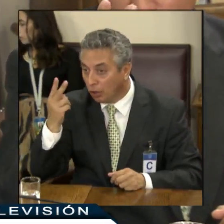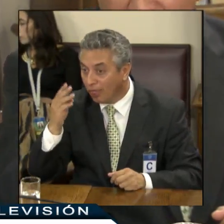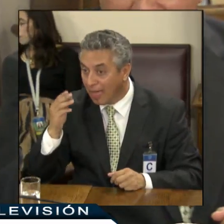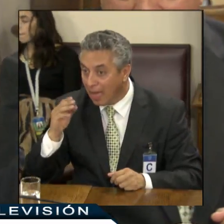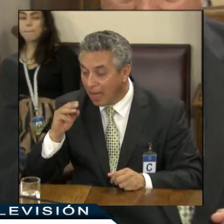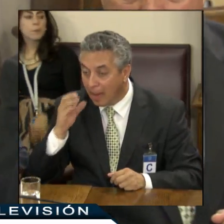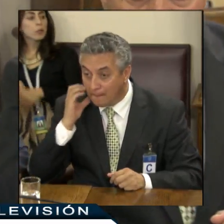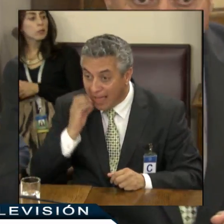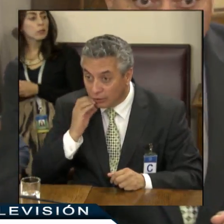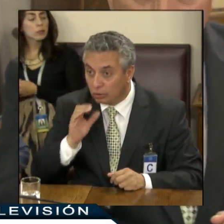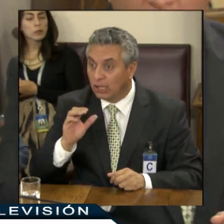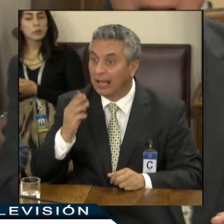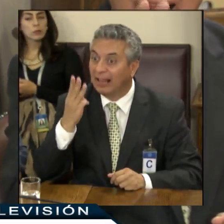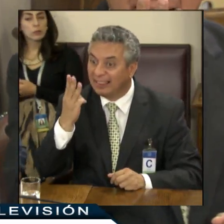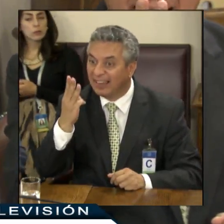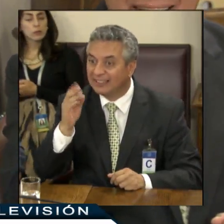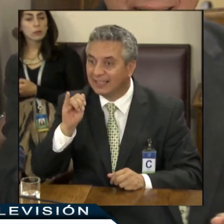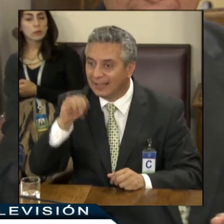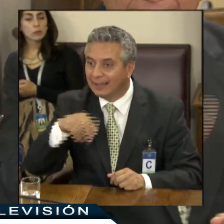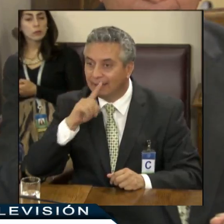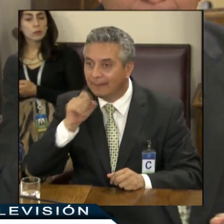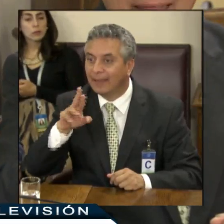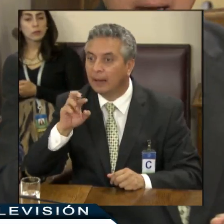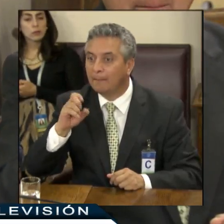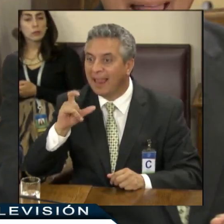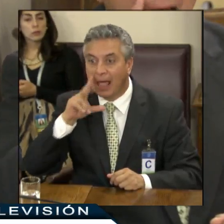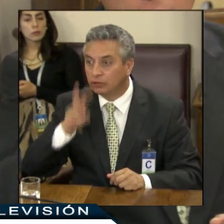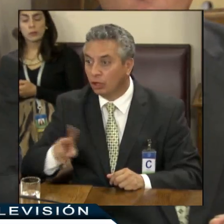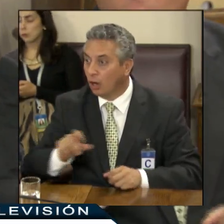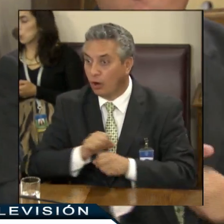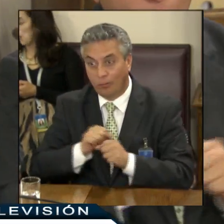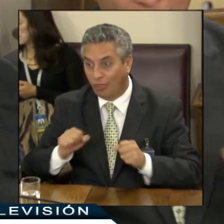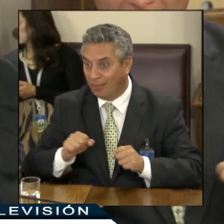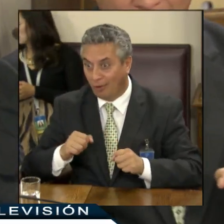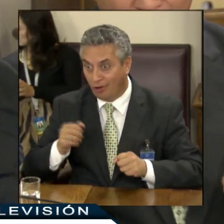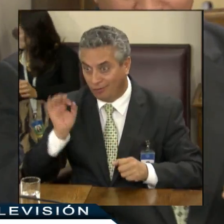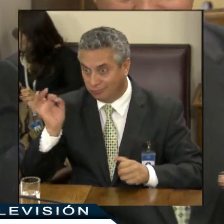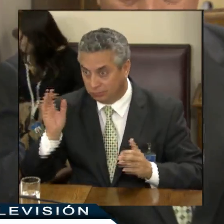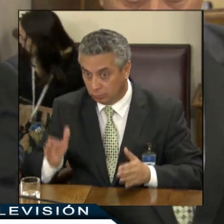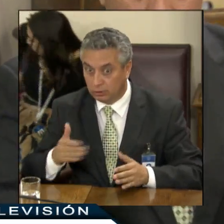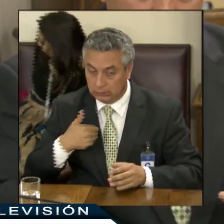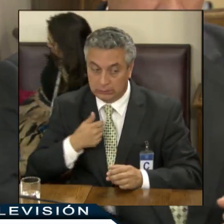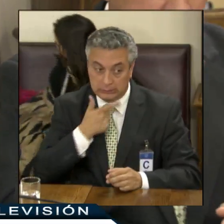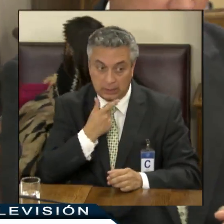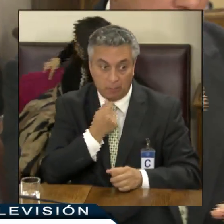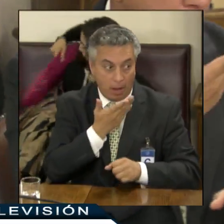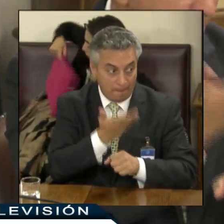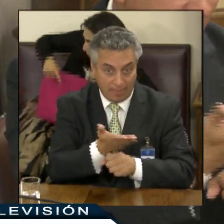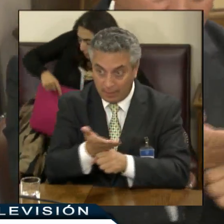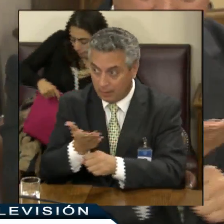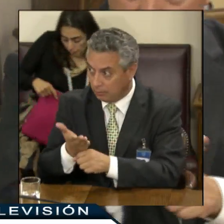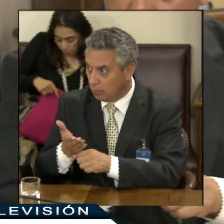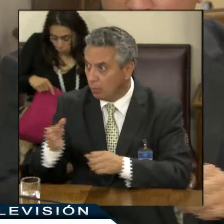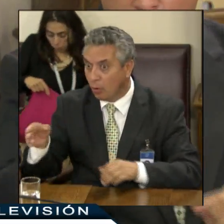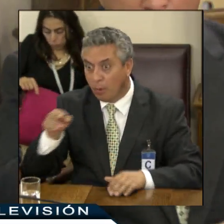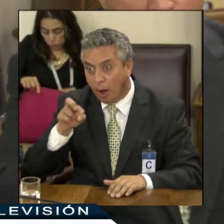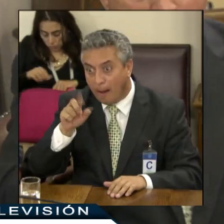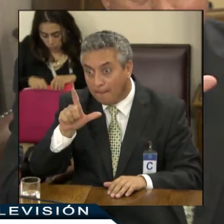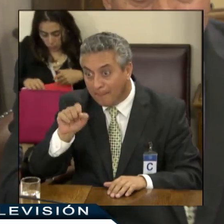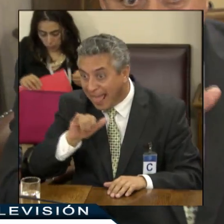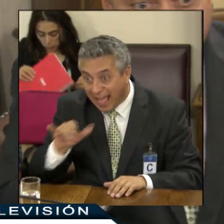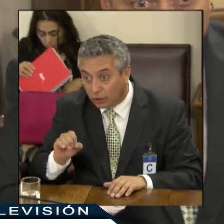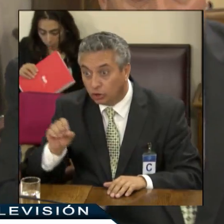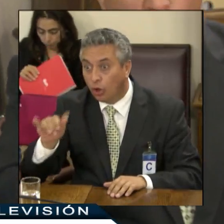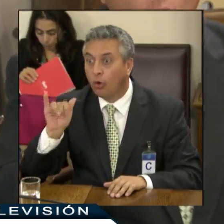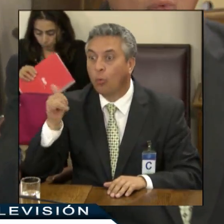interpelación no vamos a poder sesionar entonces quisiera pedirles que pudieramos dejar como plazo jueves